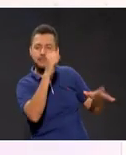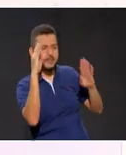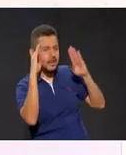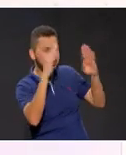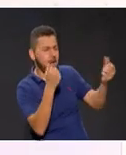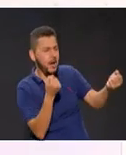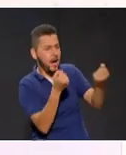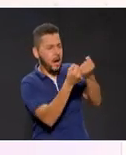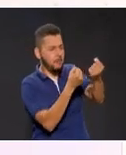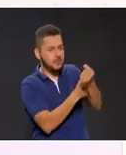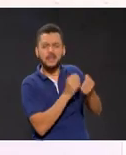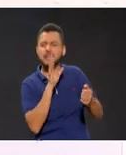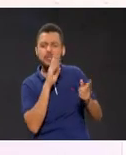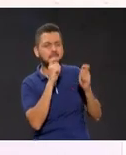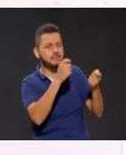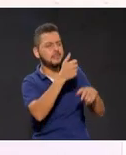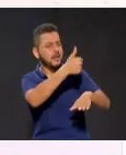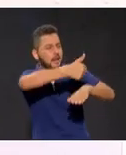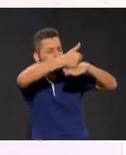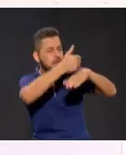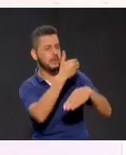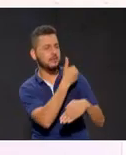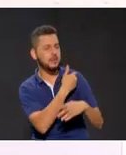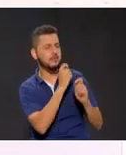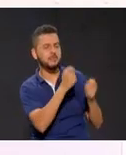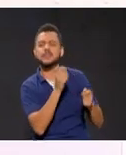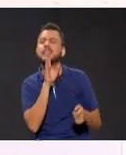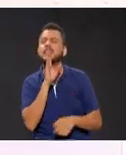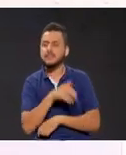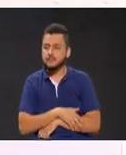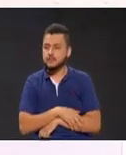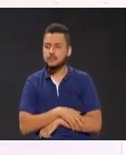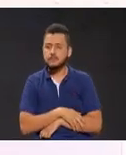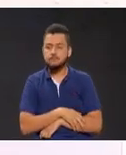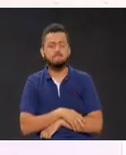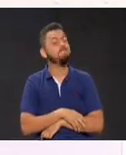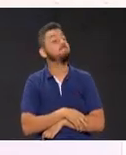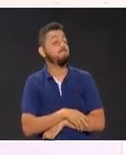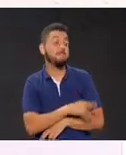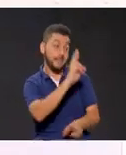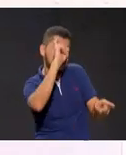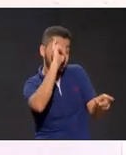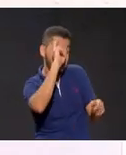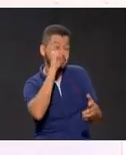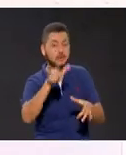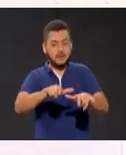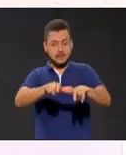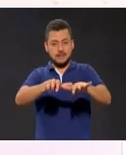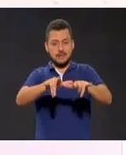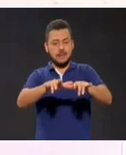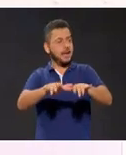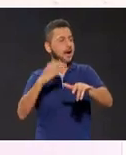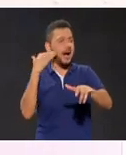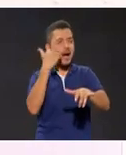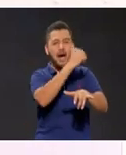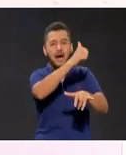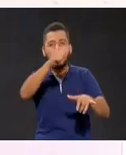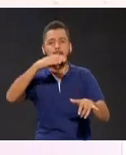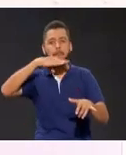que nombraría allí? Bueno, efectivamente voy a hacer una transformación de la Secretaría de Mujer y el primer tema va a ser el